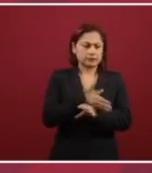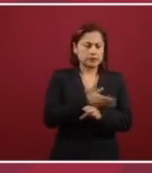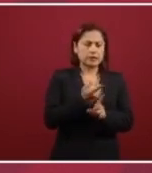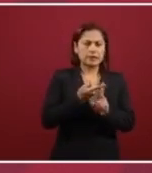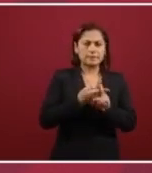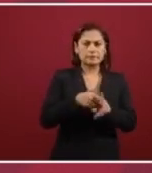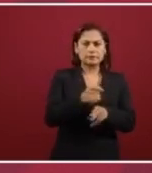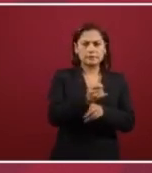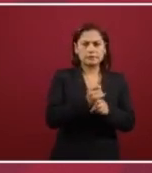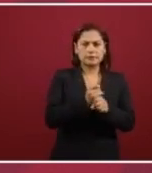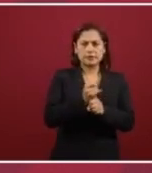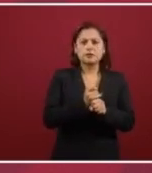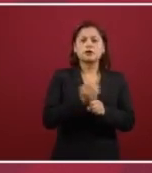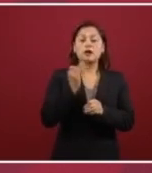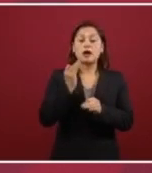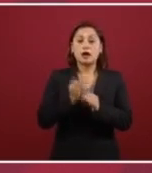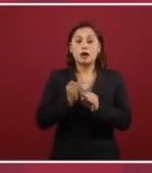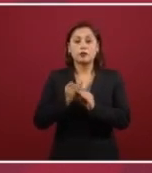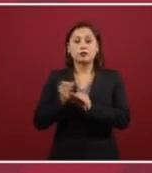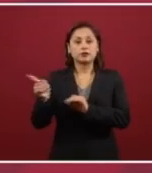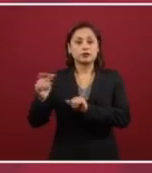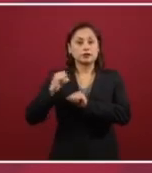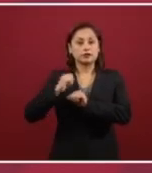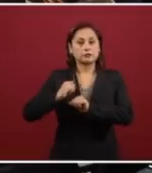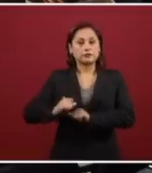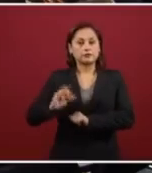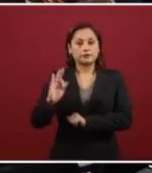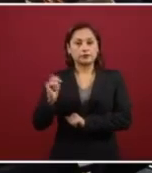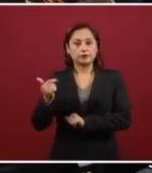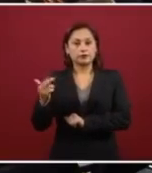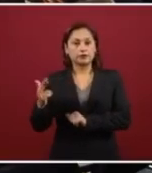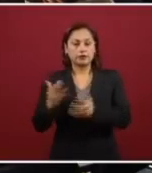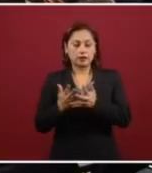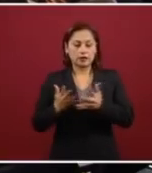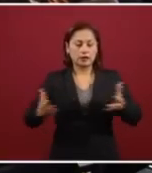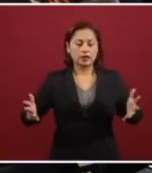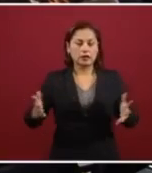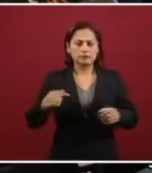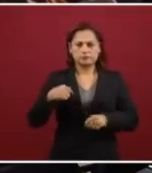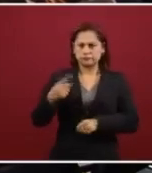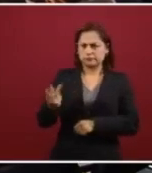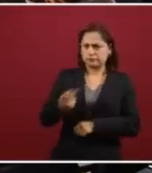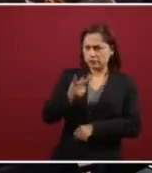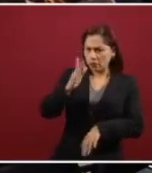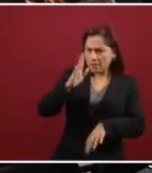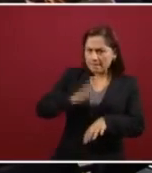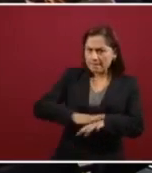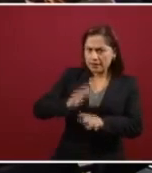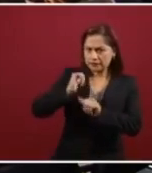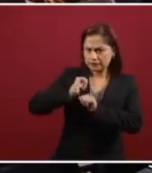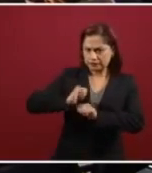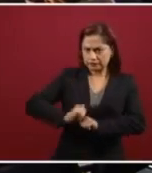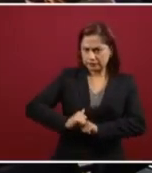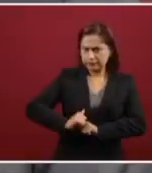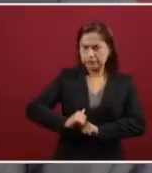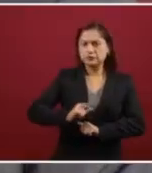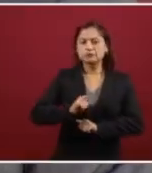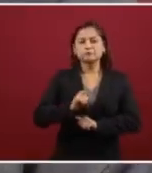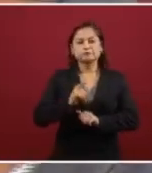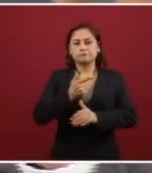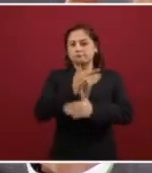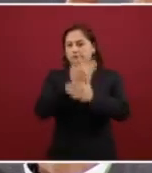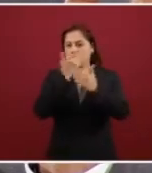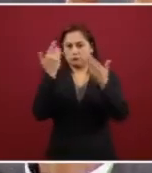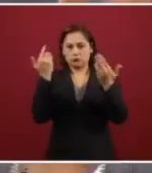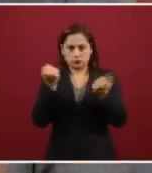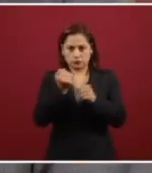amplió. ¿Qué es lo que está haciendo la Fiscalía? El titular del Ejecutivo enfatizó que el país vive en una situación de estabilidad